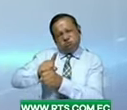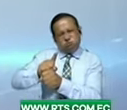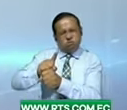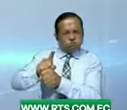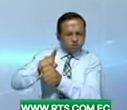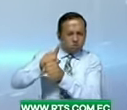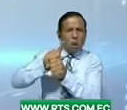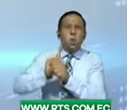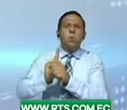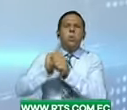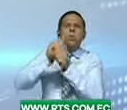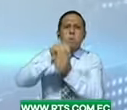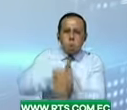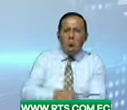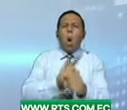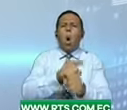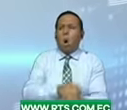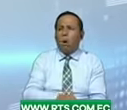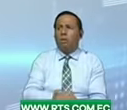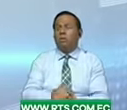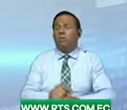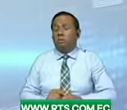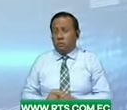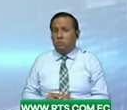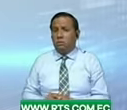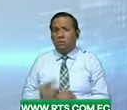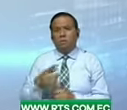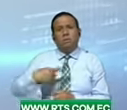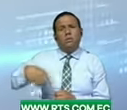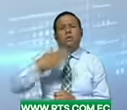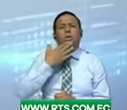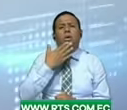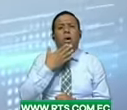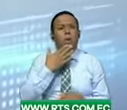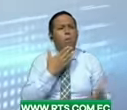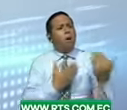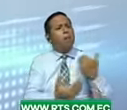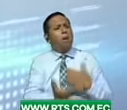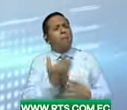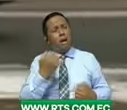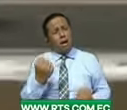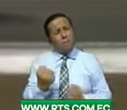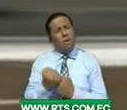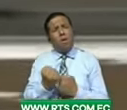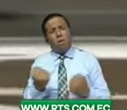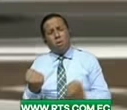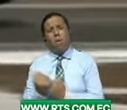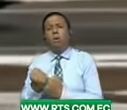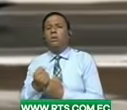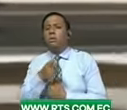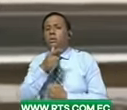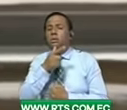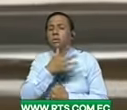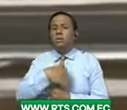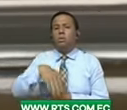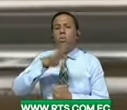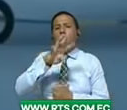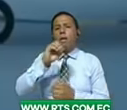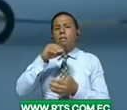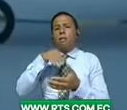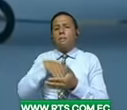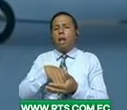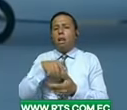desplegar fuerzas de respuesta rápida para aumentar la defensa de los aliados en la invasión. Dicha fuerza se compone de hasta 40.000